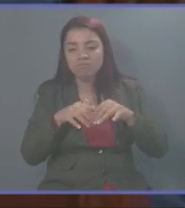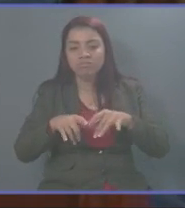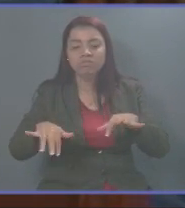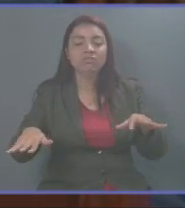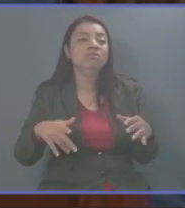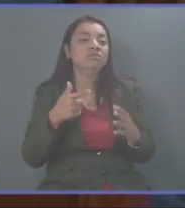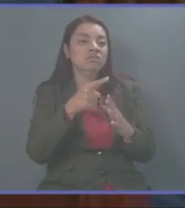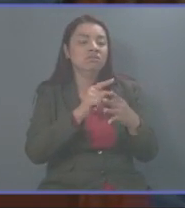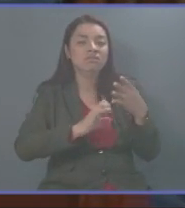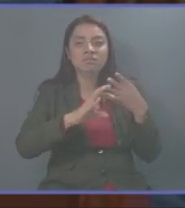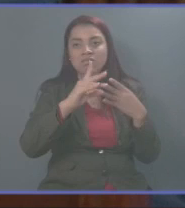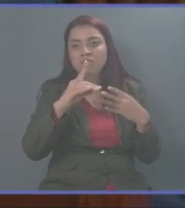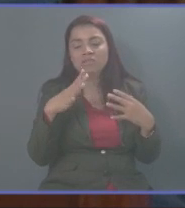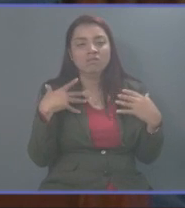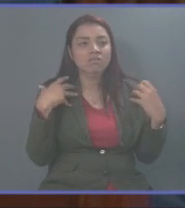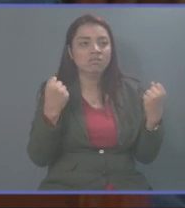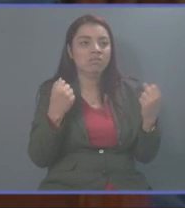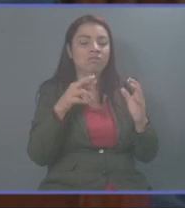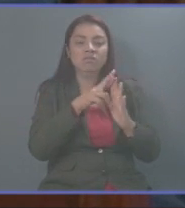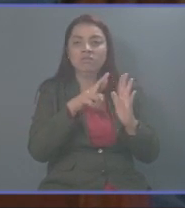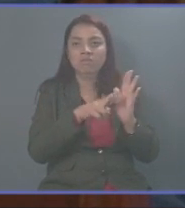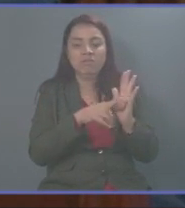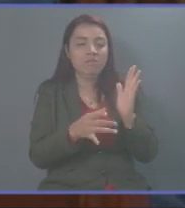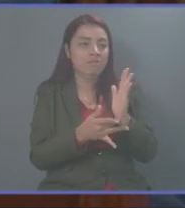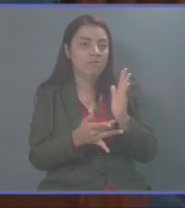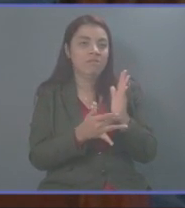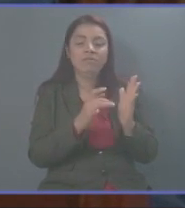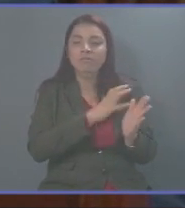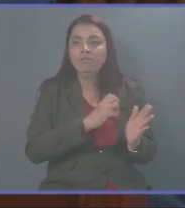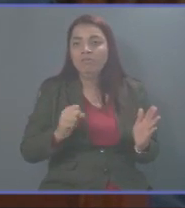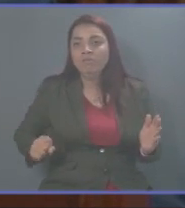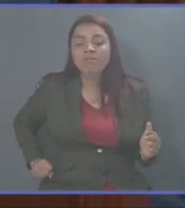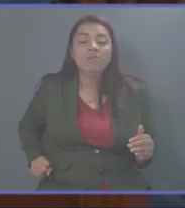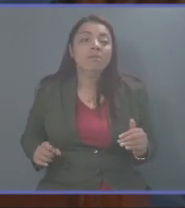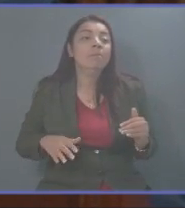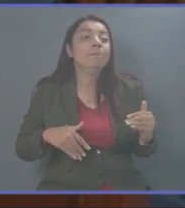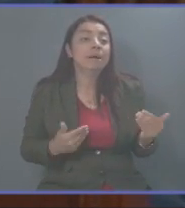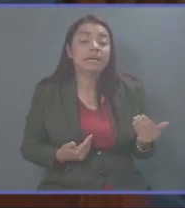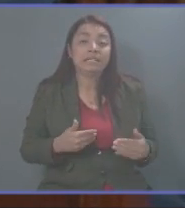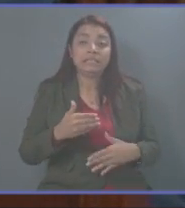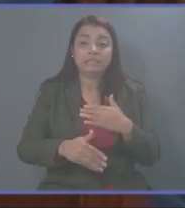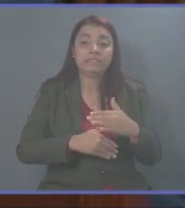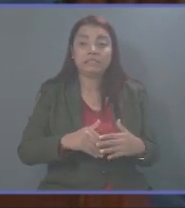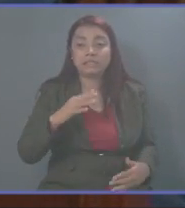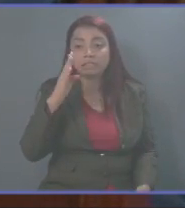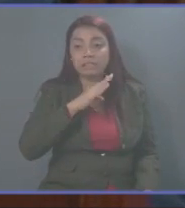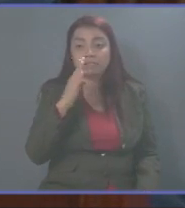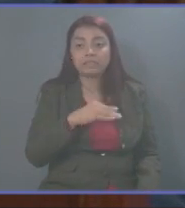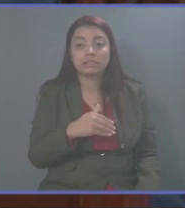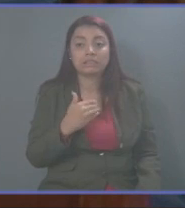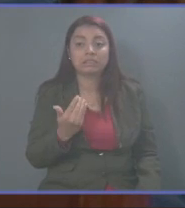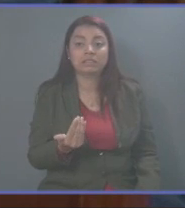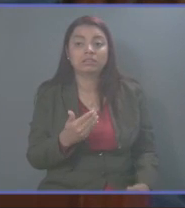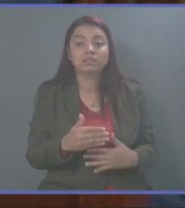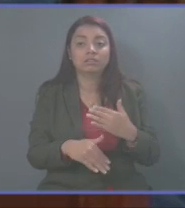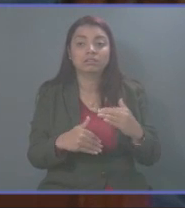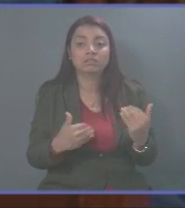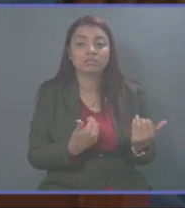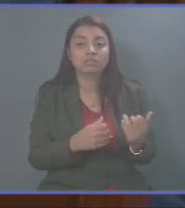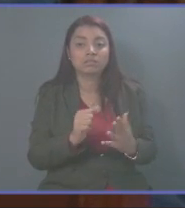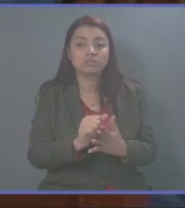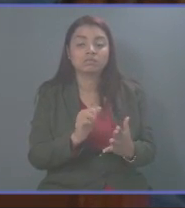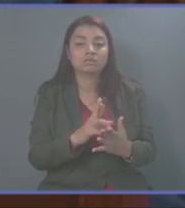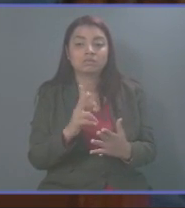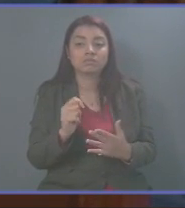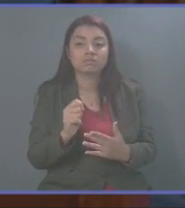el Código de Salud y el Reglamento Técnico Salvadoreño para el manejo de los desechos bioinfecciosos. Tipos de generador,